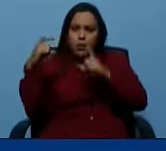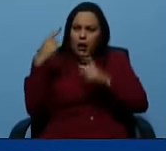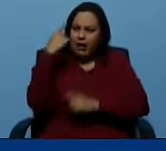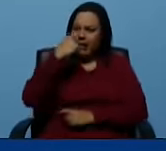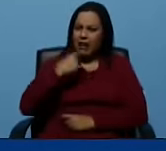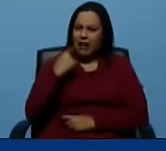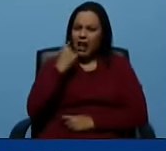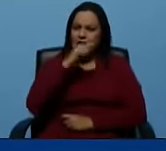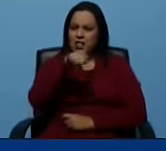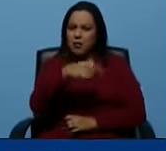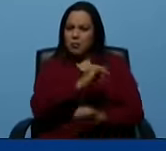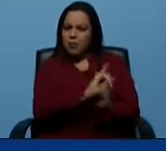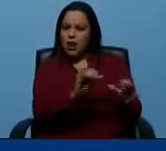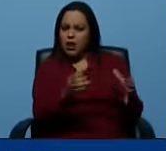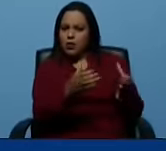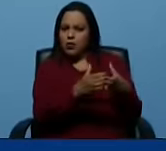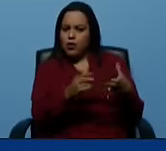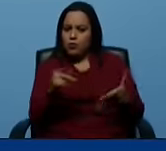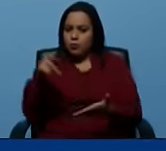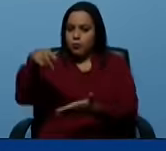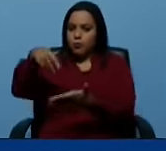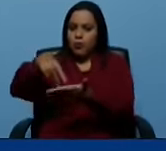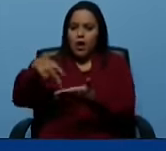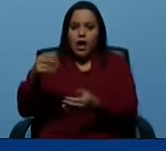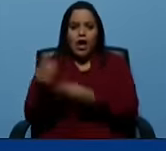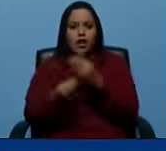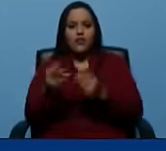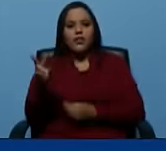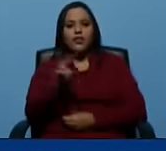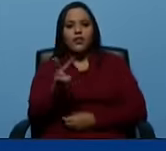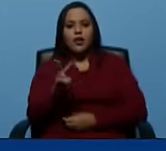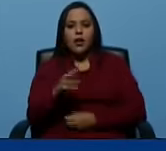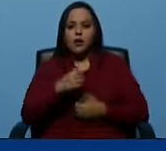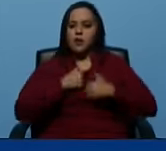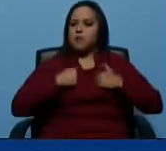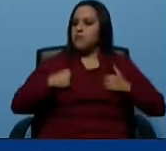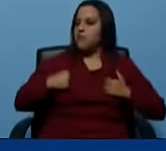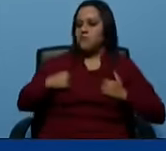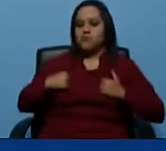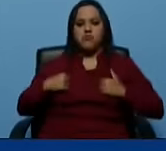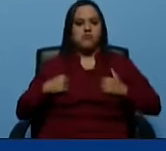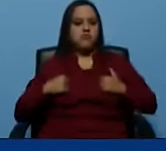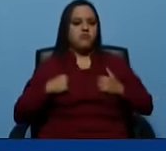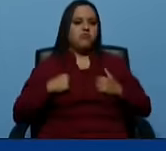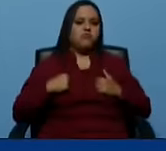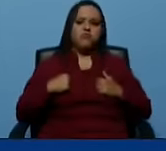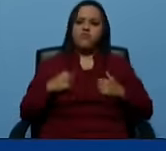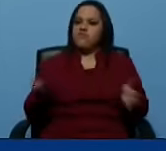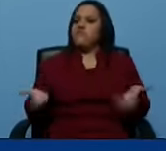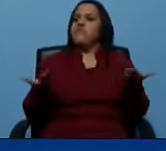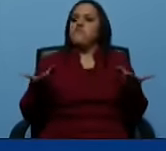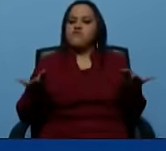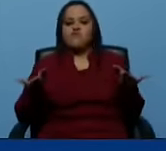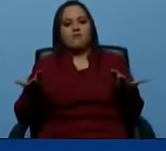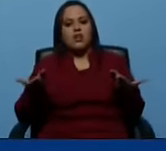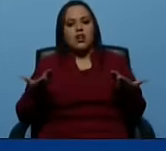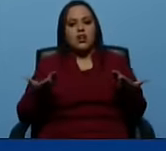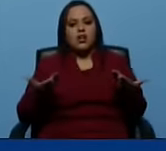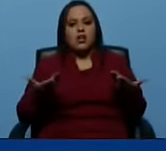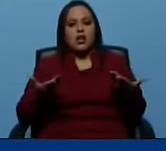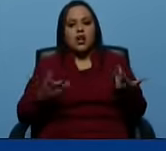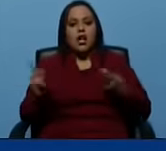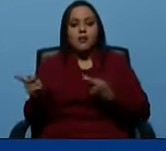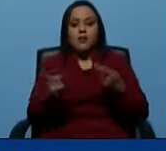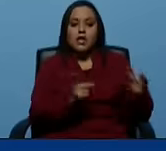de esa reunión, salió lo que llamamos en Venezuela alebrestado, alborotado, a convocar